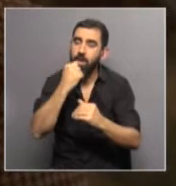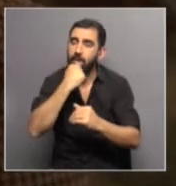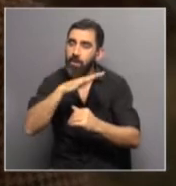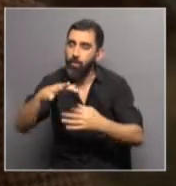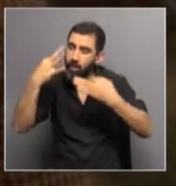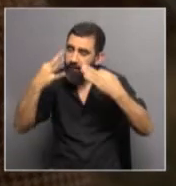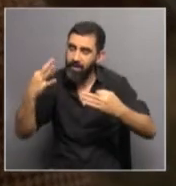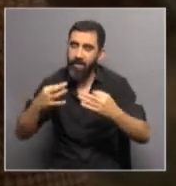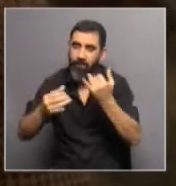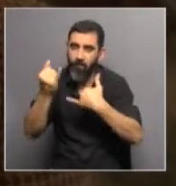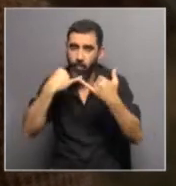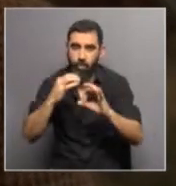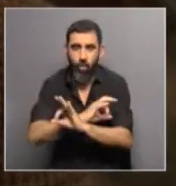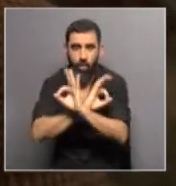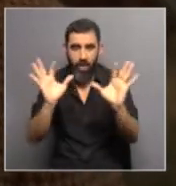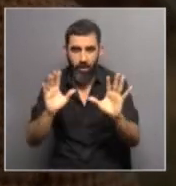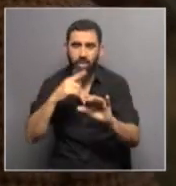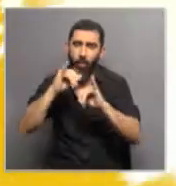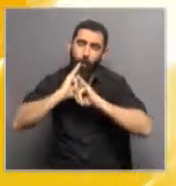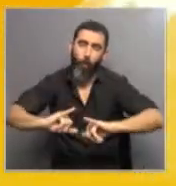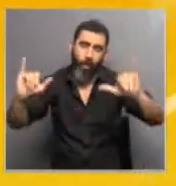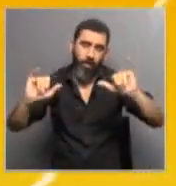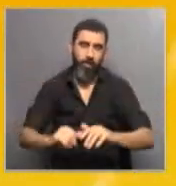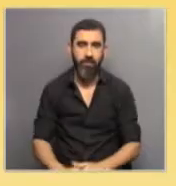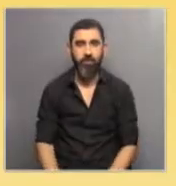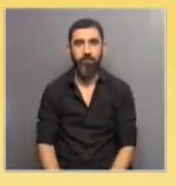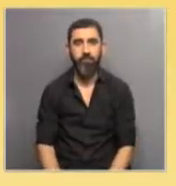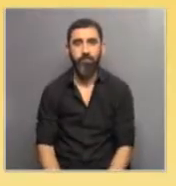en datos precisos. Después viene el marketing, sin duda.